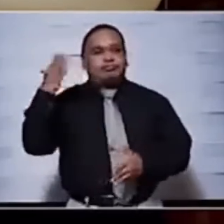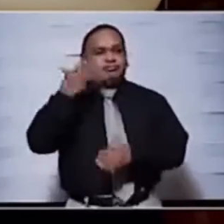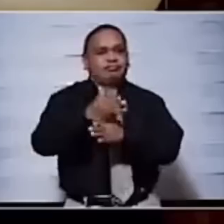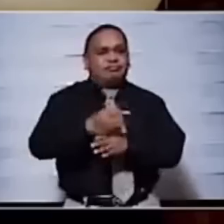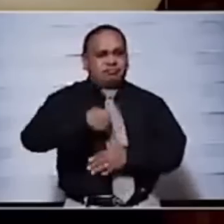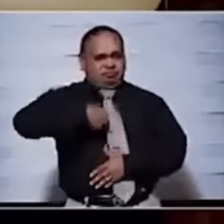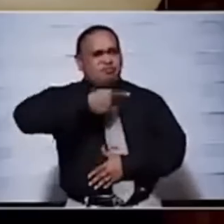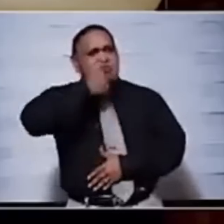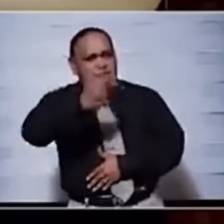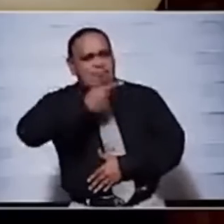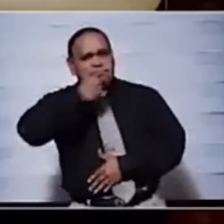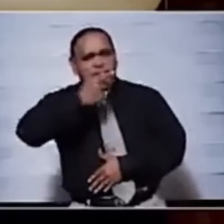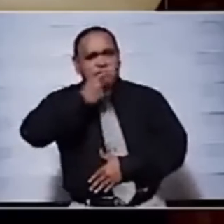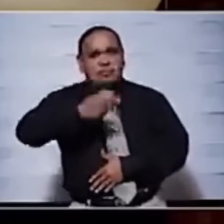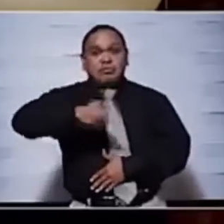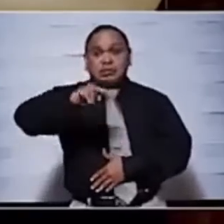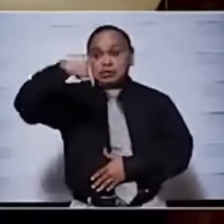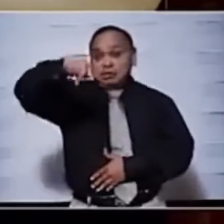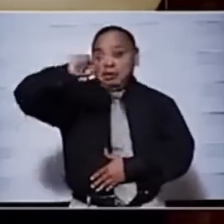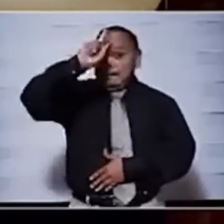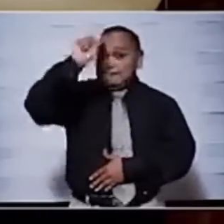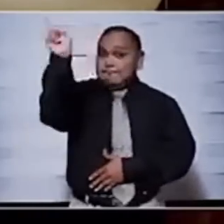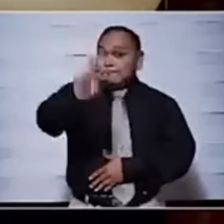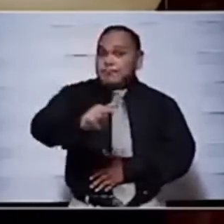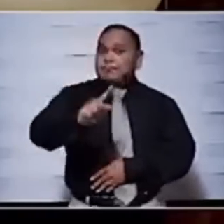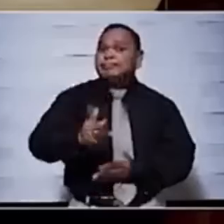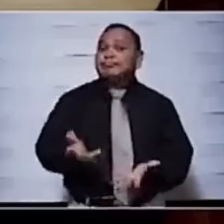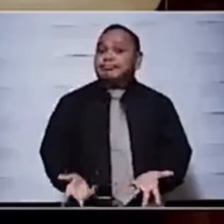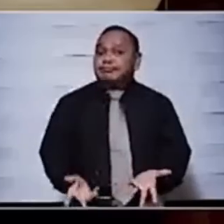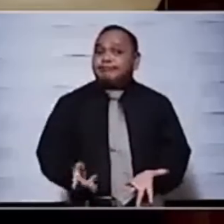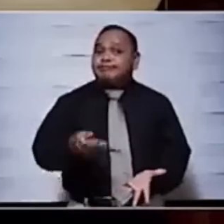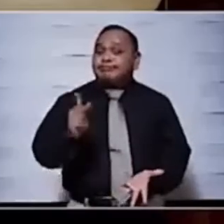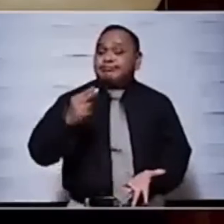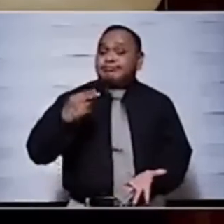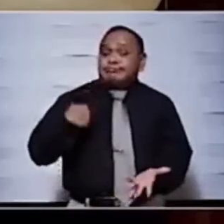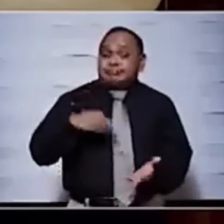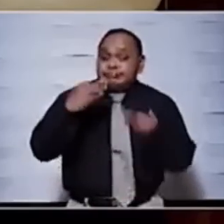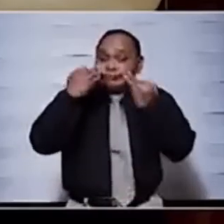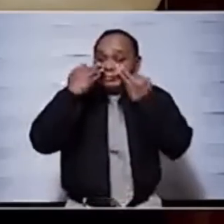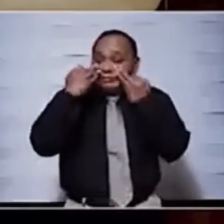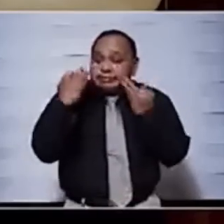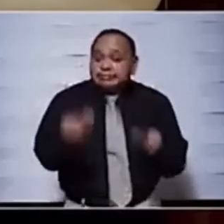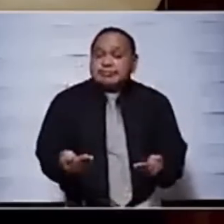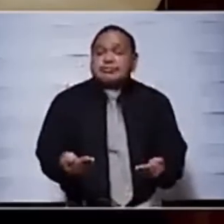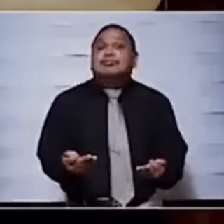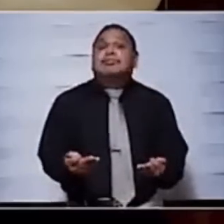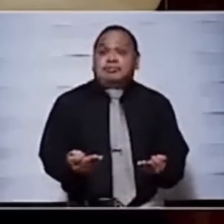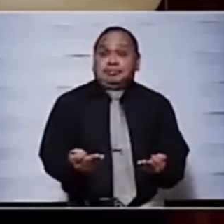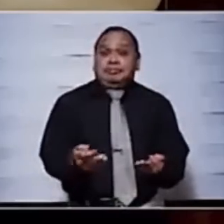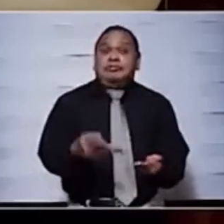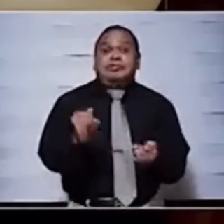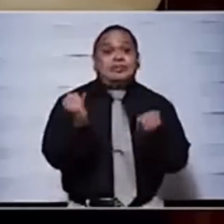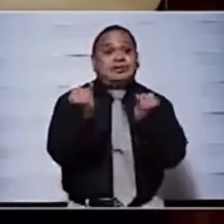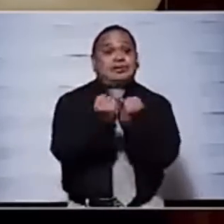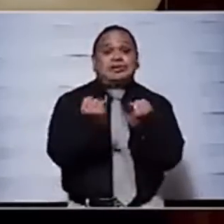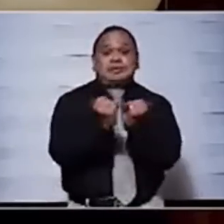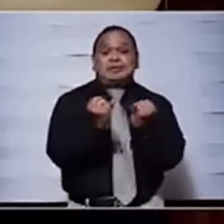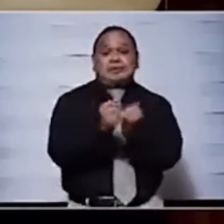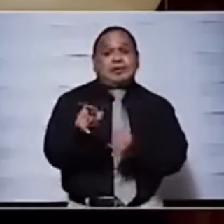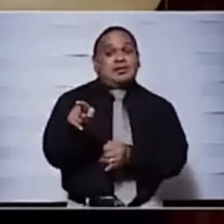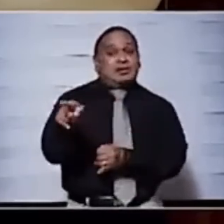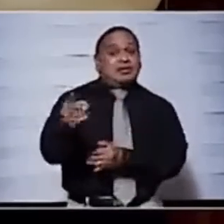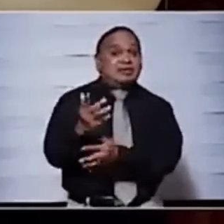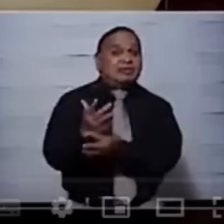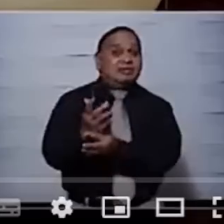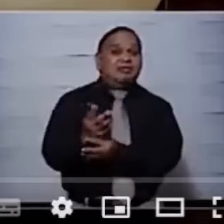Entonces, esto sería peor. Lo quiere sacar, pero no se da cuenta cómo tiene un mecanismo también de defensa, que es la negación. Él